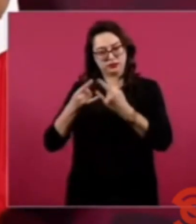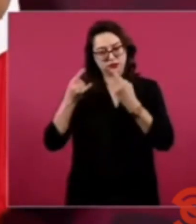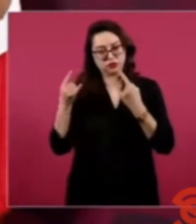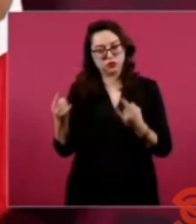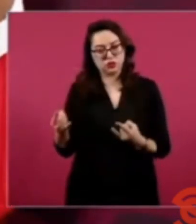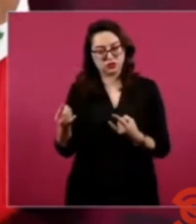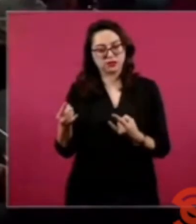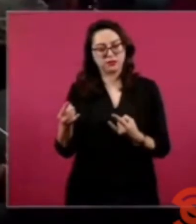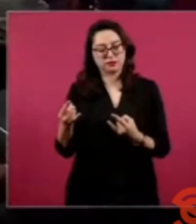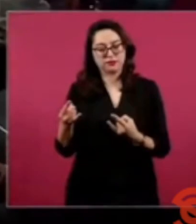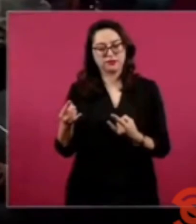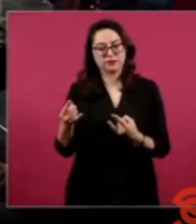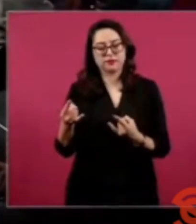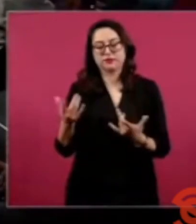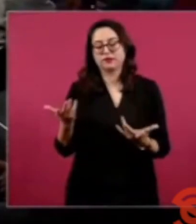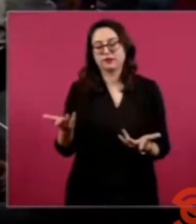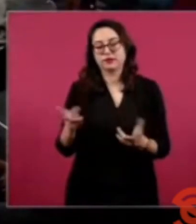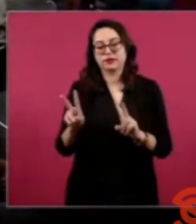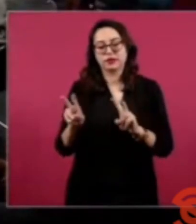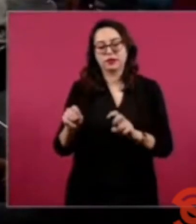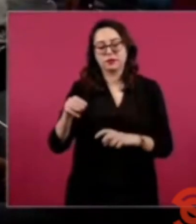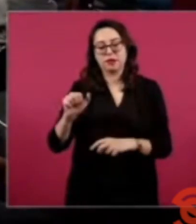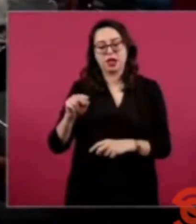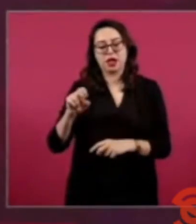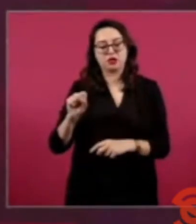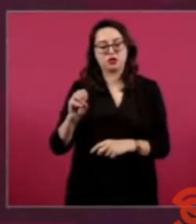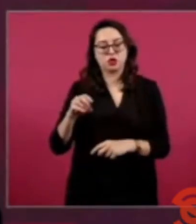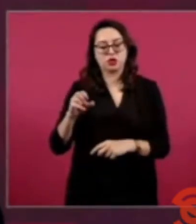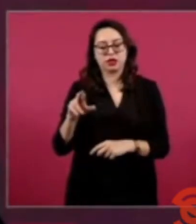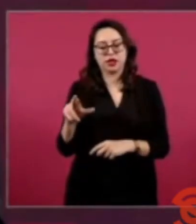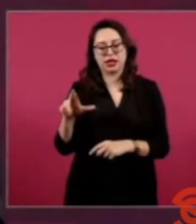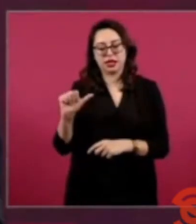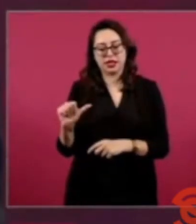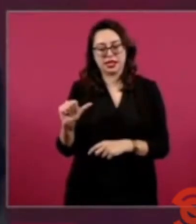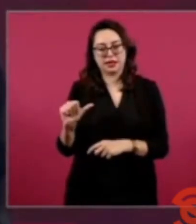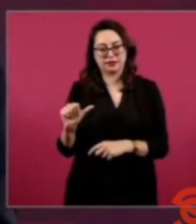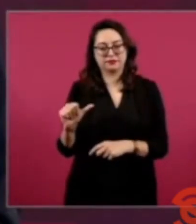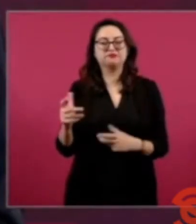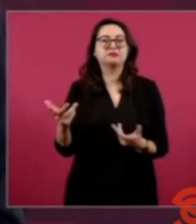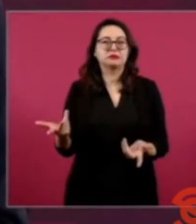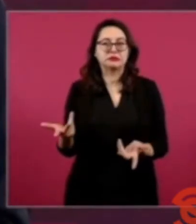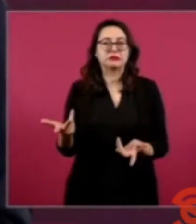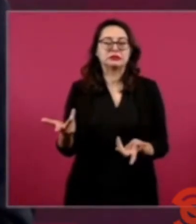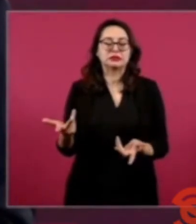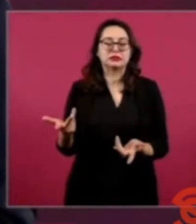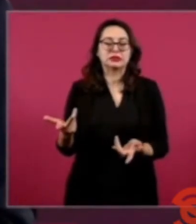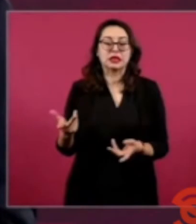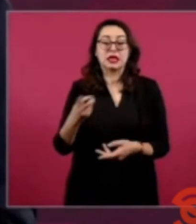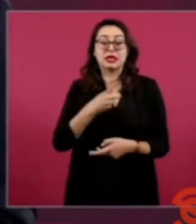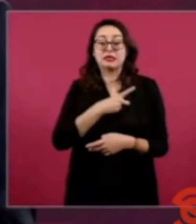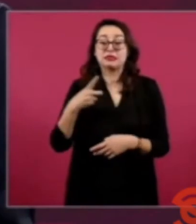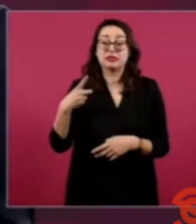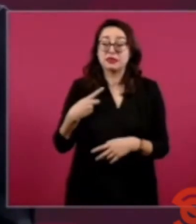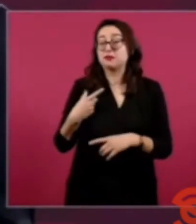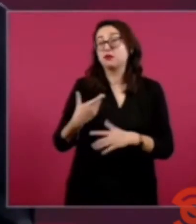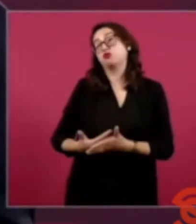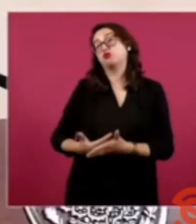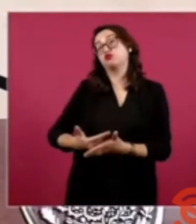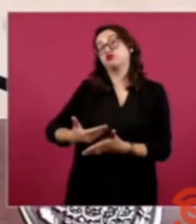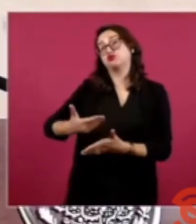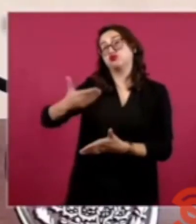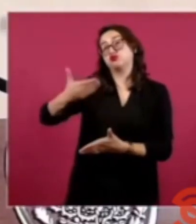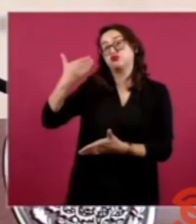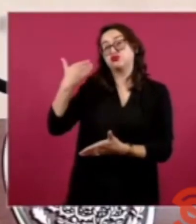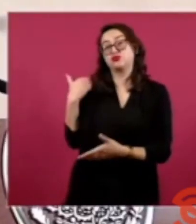La participación de la masonería. Ahí tendríamos que empezar con el México